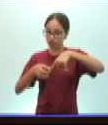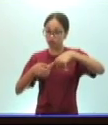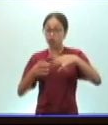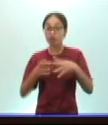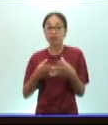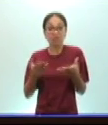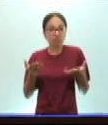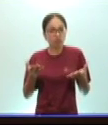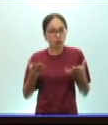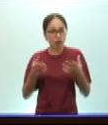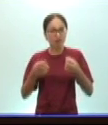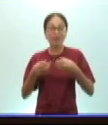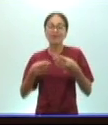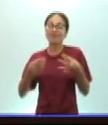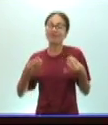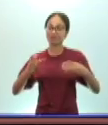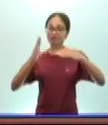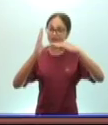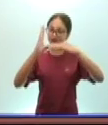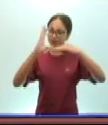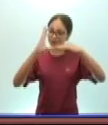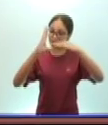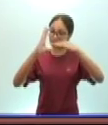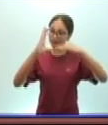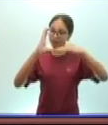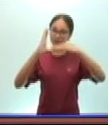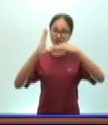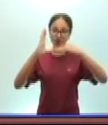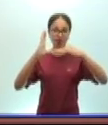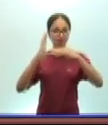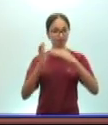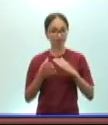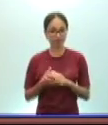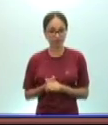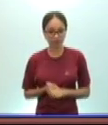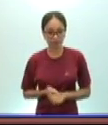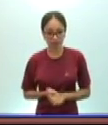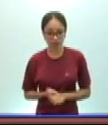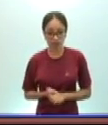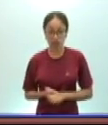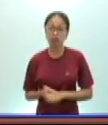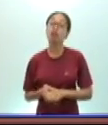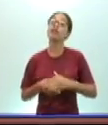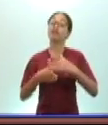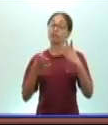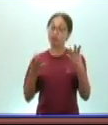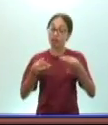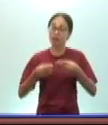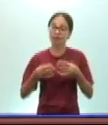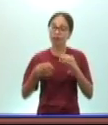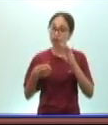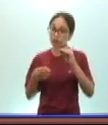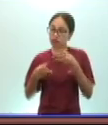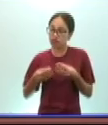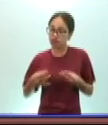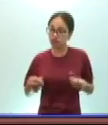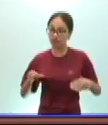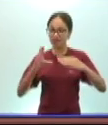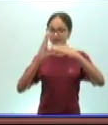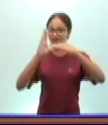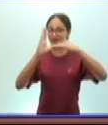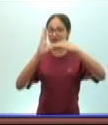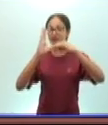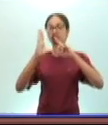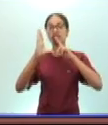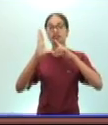el fondo del recipiente. Pero además, eso también nos indica que la arena es más denso que el agua, ¿verdad? Ahora